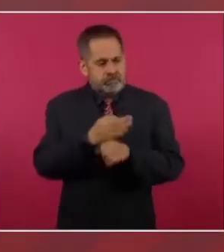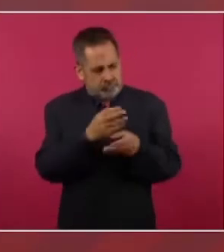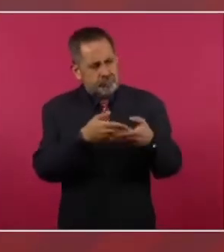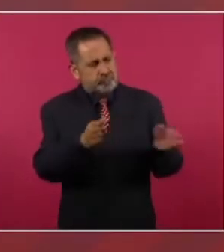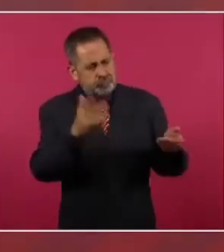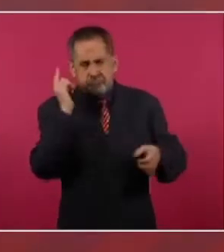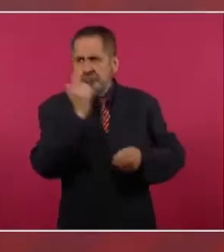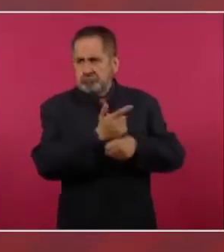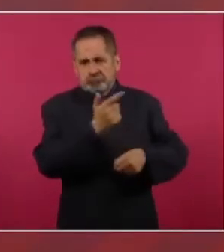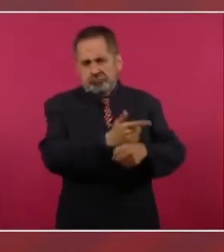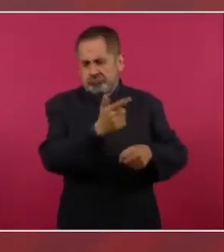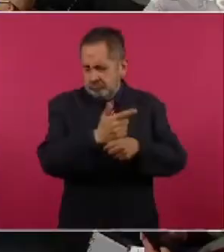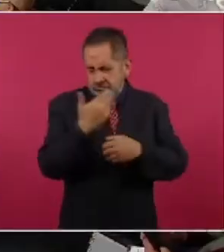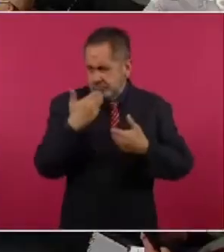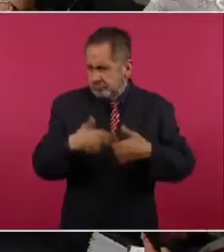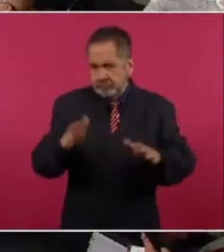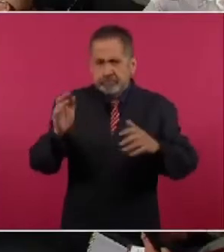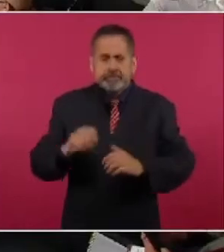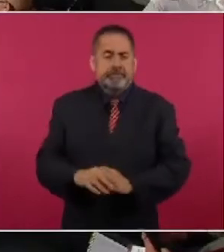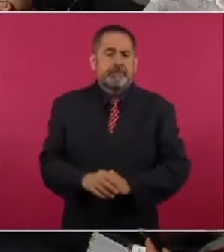cosas.